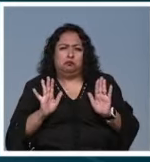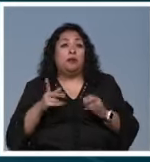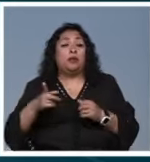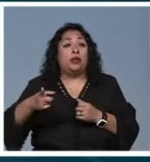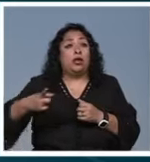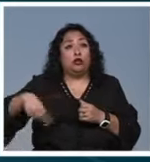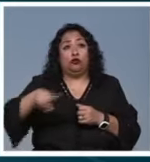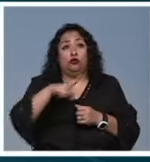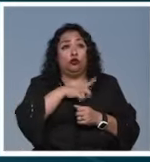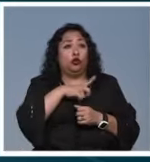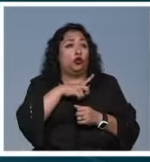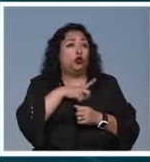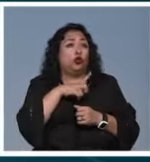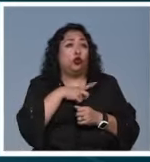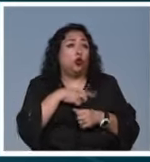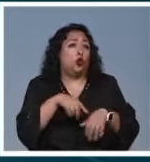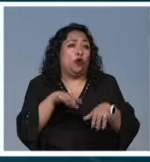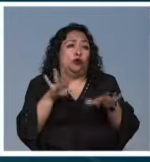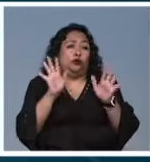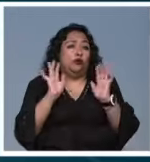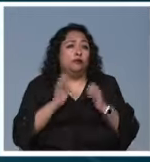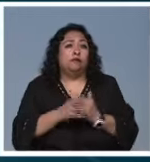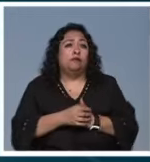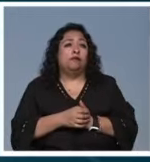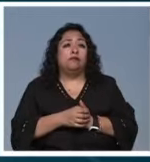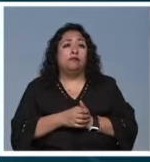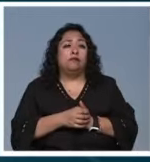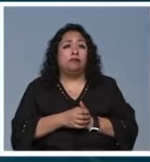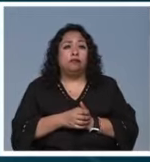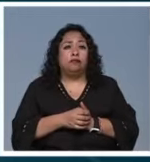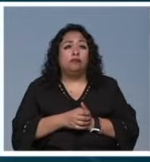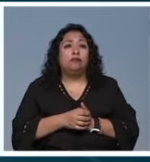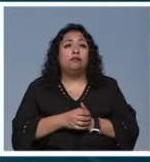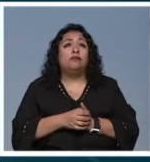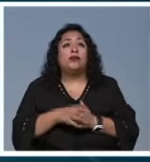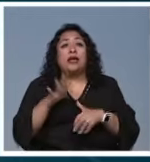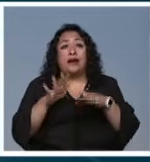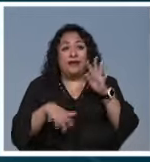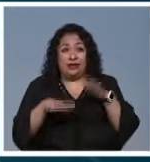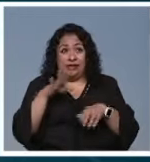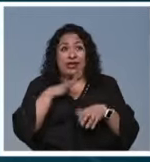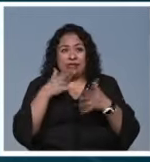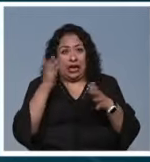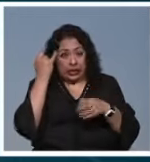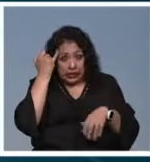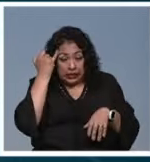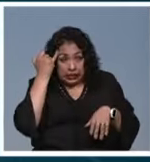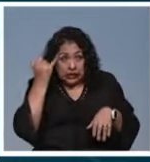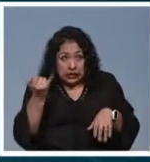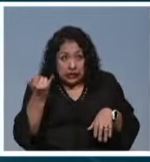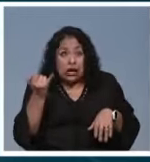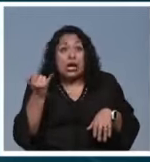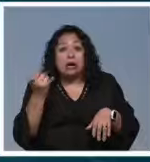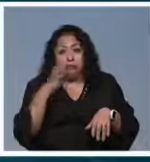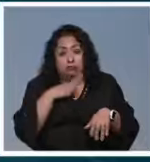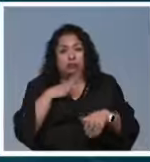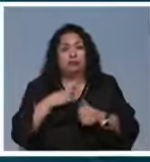pues solitos casi pues hacen como ya lo que... A veces lo que ya tienen alguna idea, que ya la